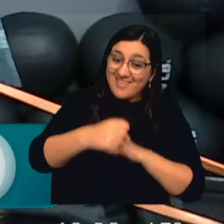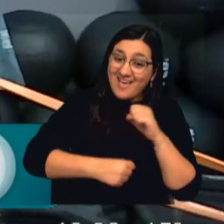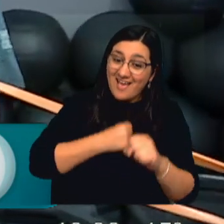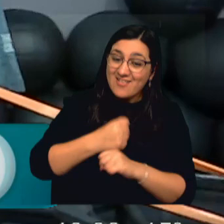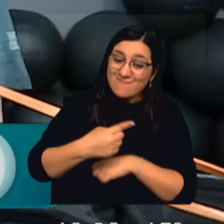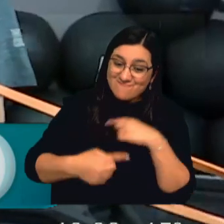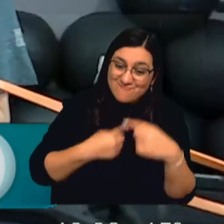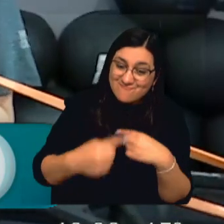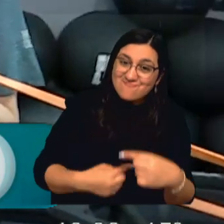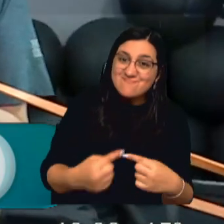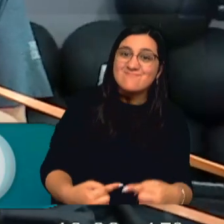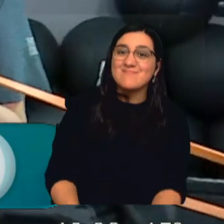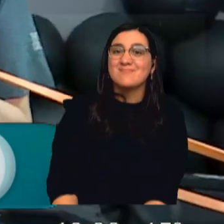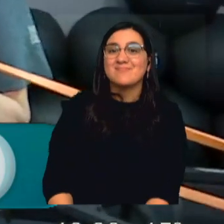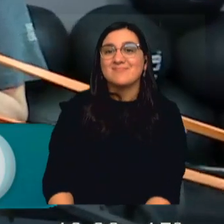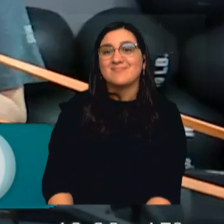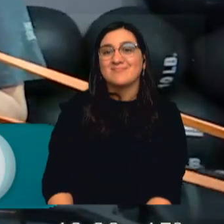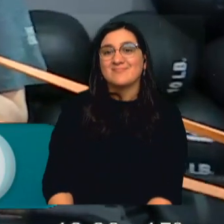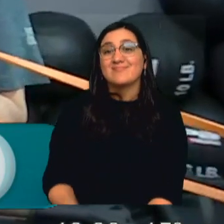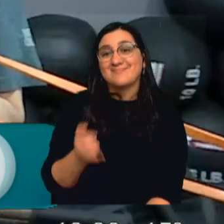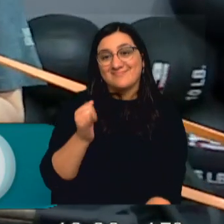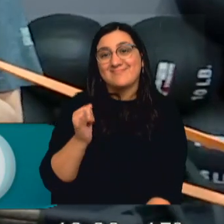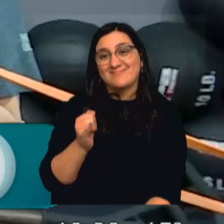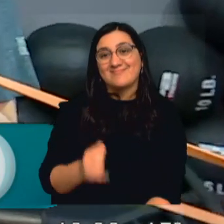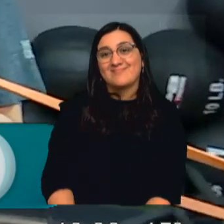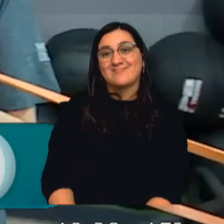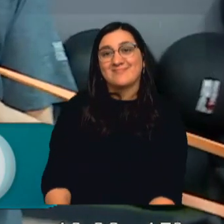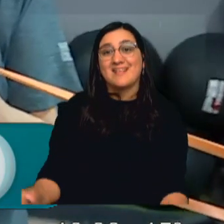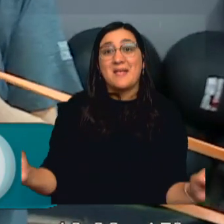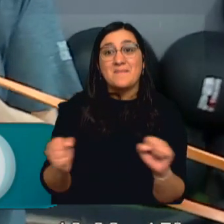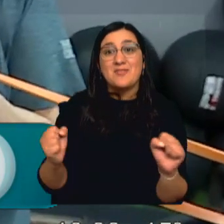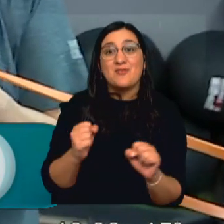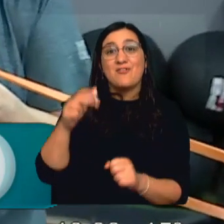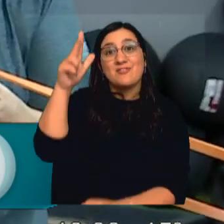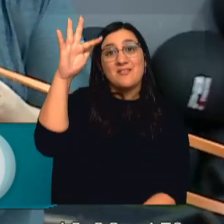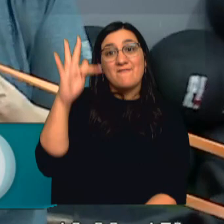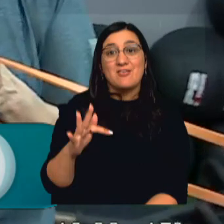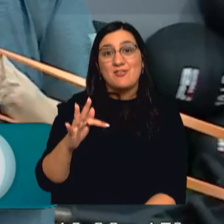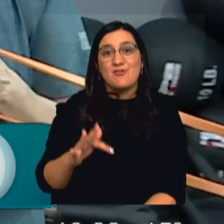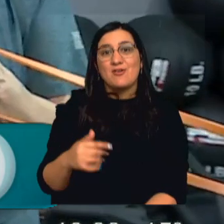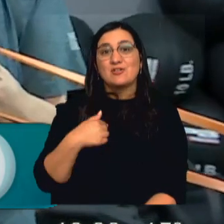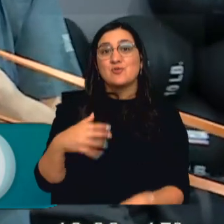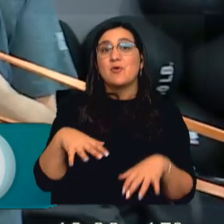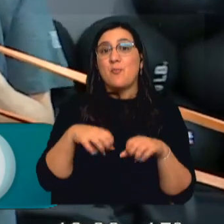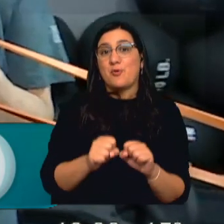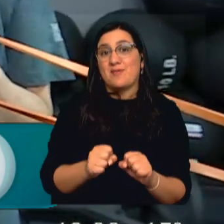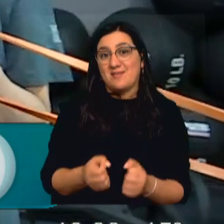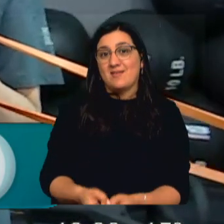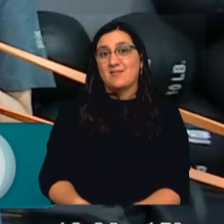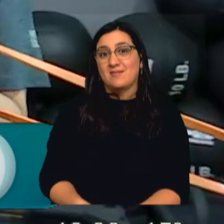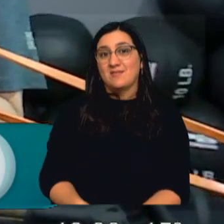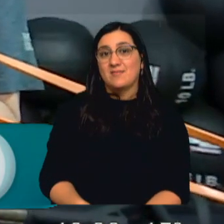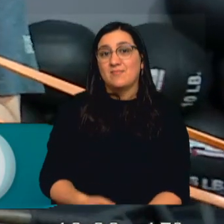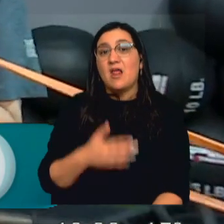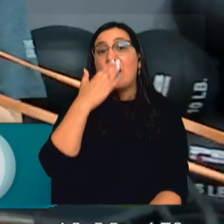Qué miedo me da decir eso. No hay otra. Qué miedo, dice Fito Gali. Dice que le da miedo que me comprometa así, pero a fin de